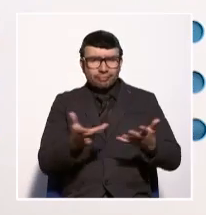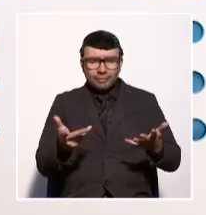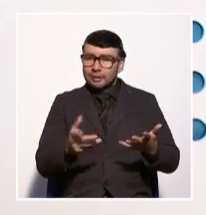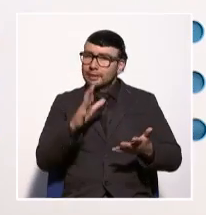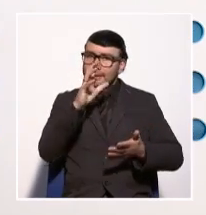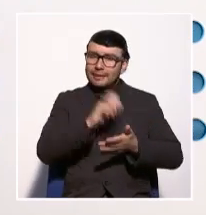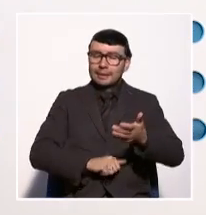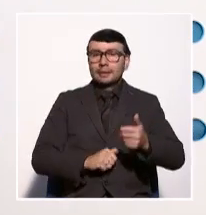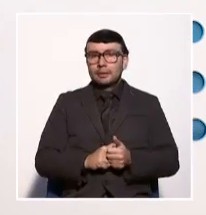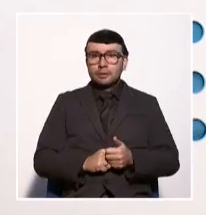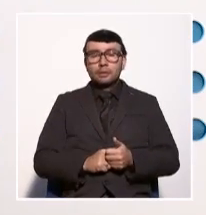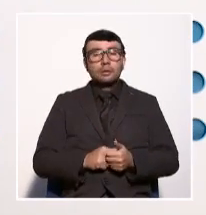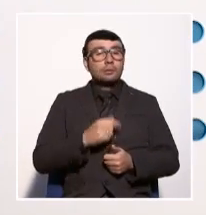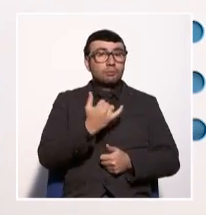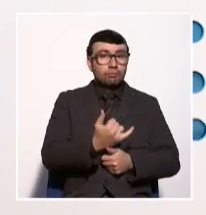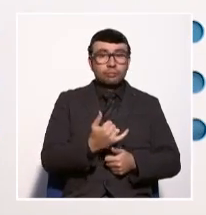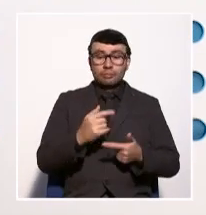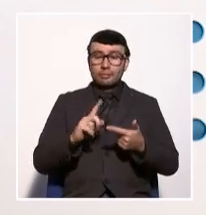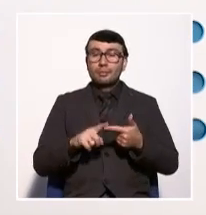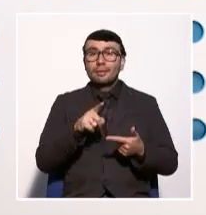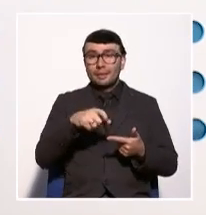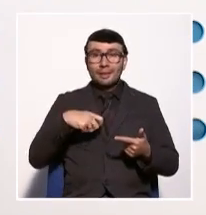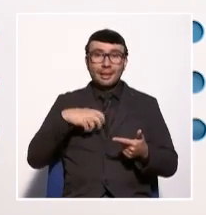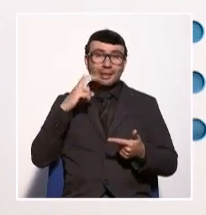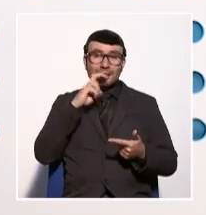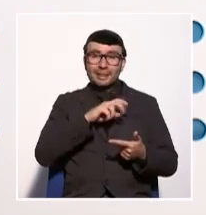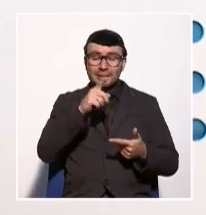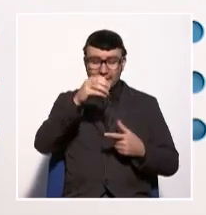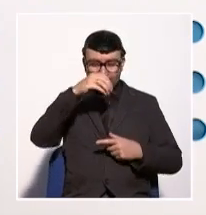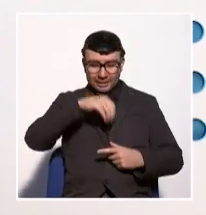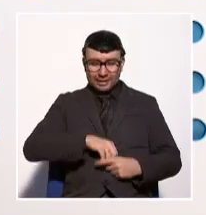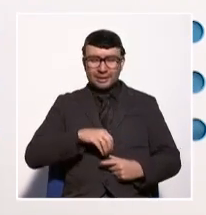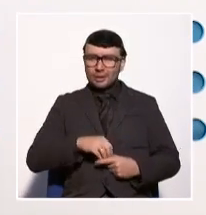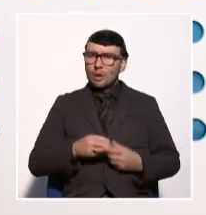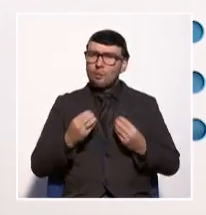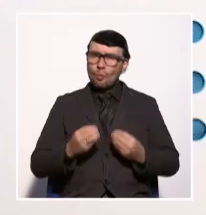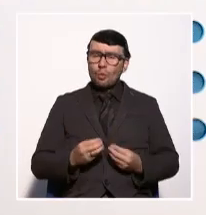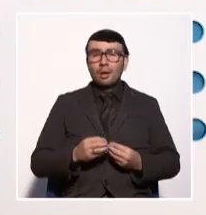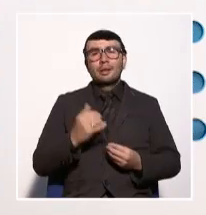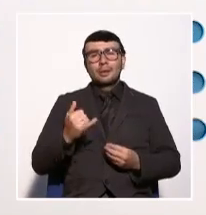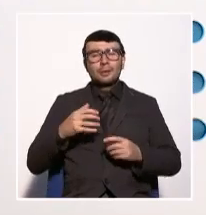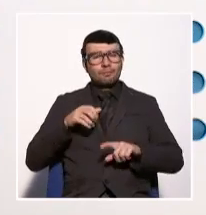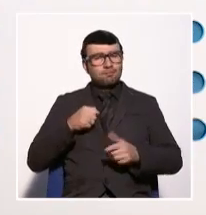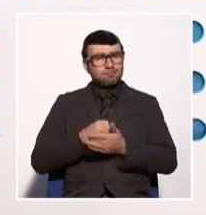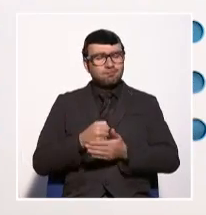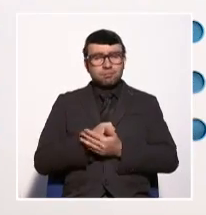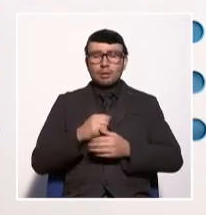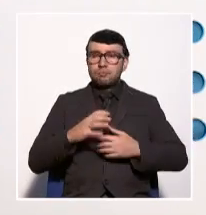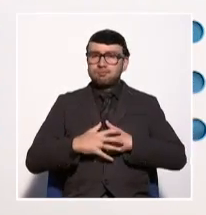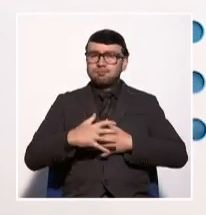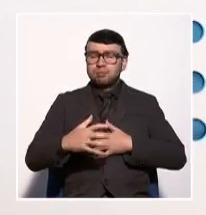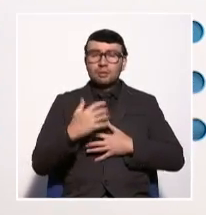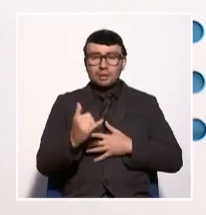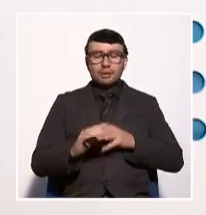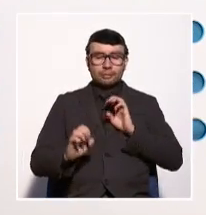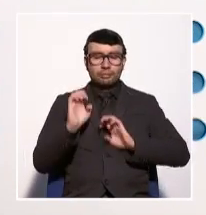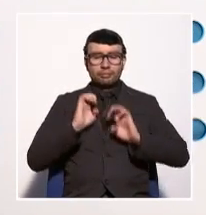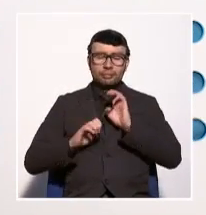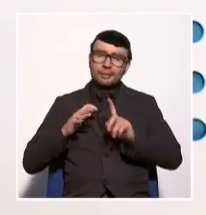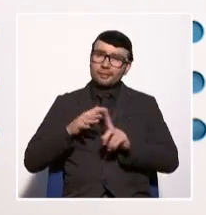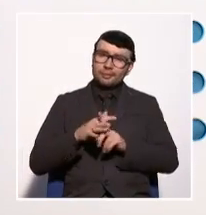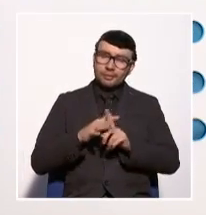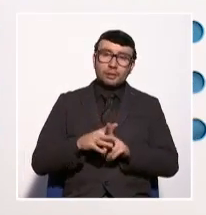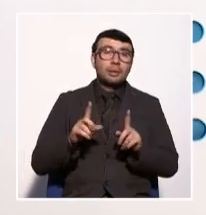por la proteína ser de alto peso molecular produce alteraciones en el sistema inmune y de ahí enfermedades